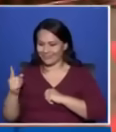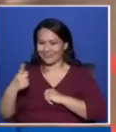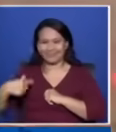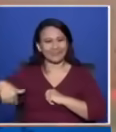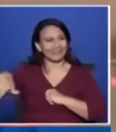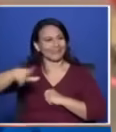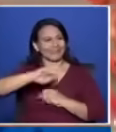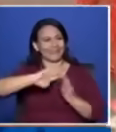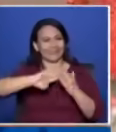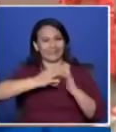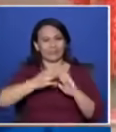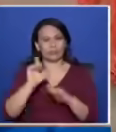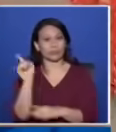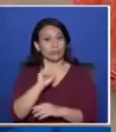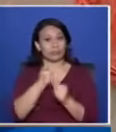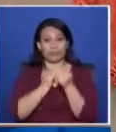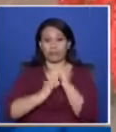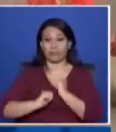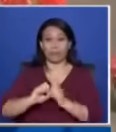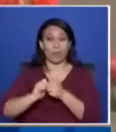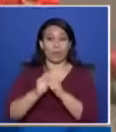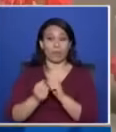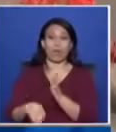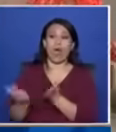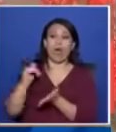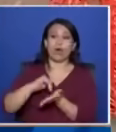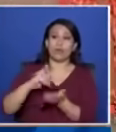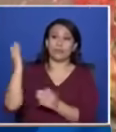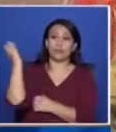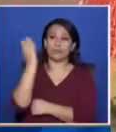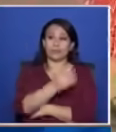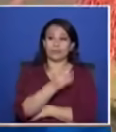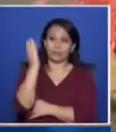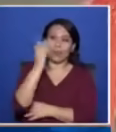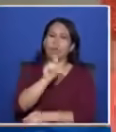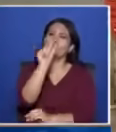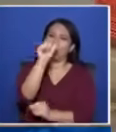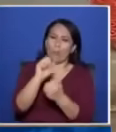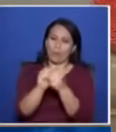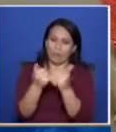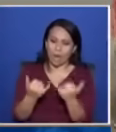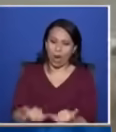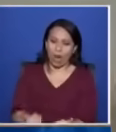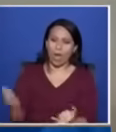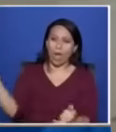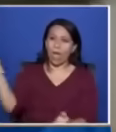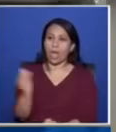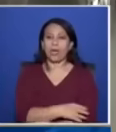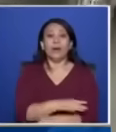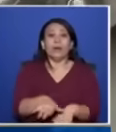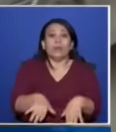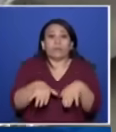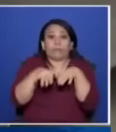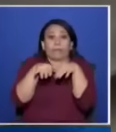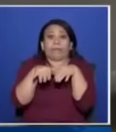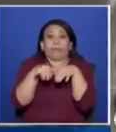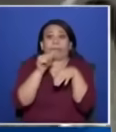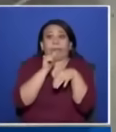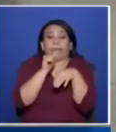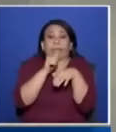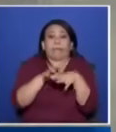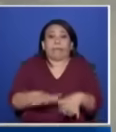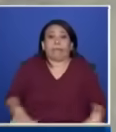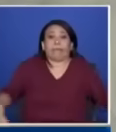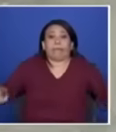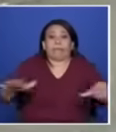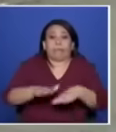de la población no sufra nuevamente problemas al momento de cruzar esta vía. ¿Con esto dejarán de verse ese laguna